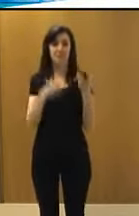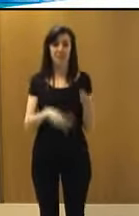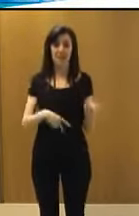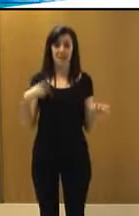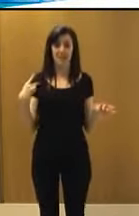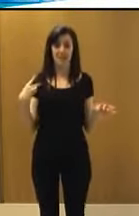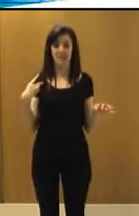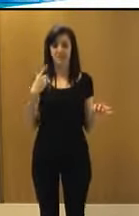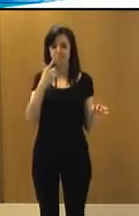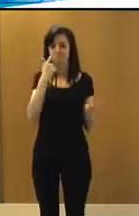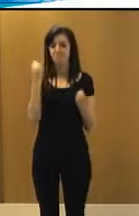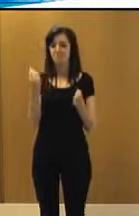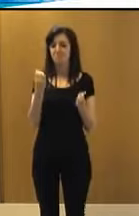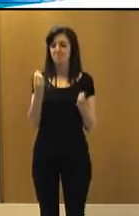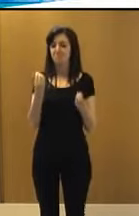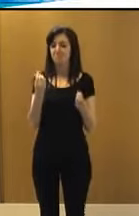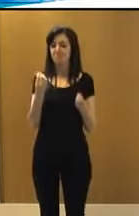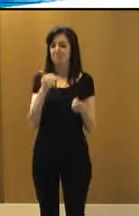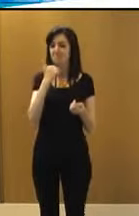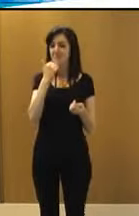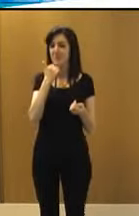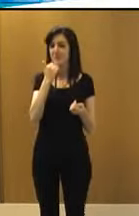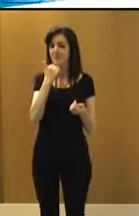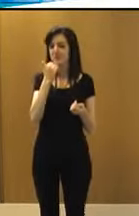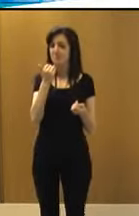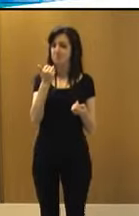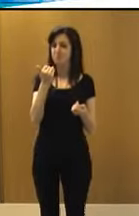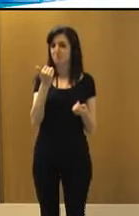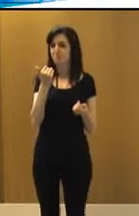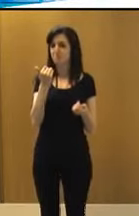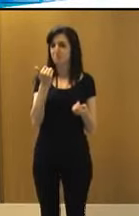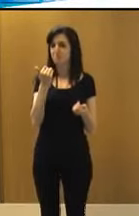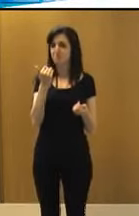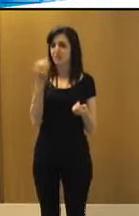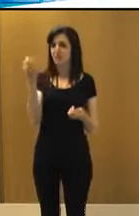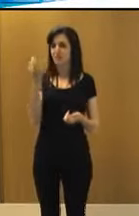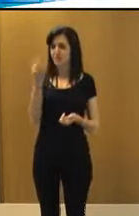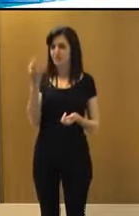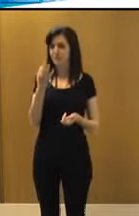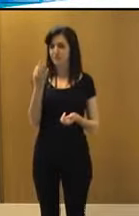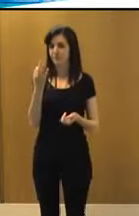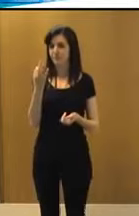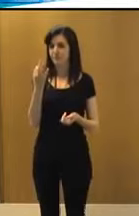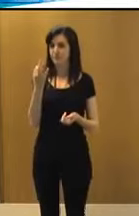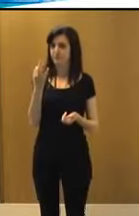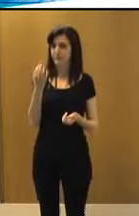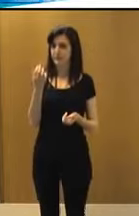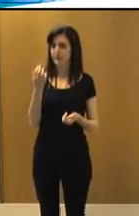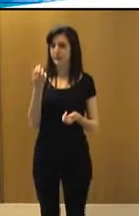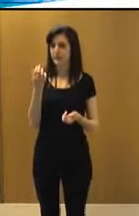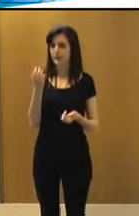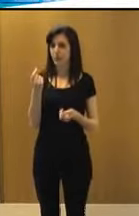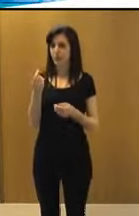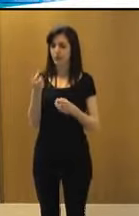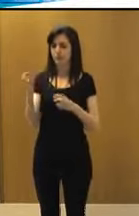general sospechamos que está un poquito subestimado, y que efectivamente hay que